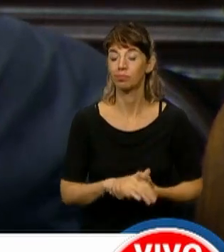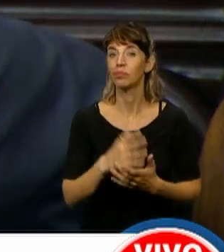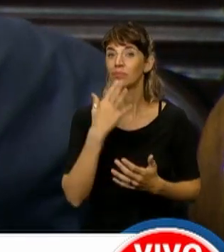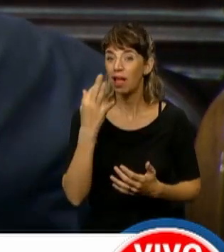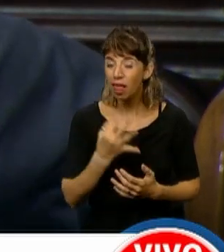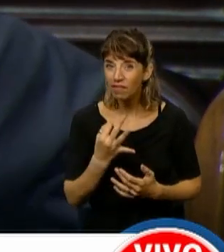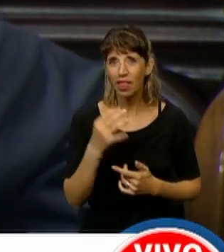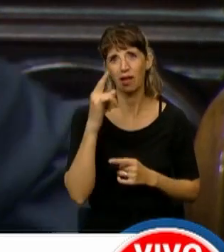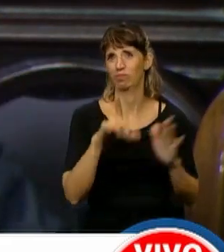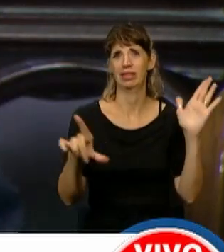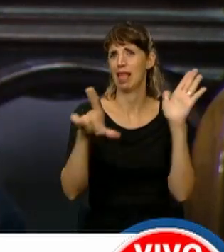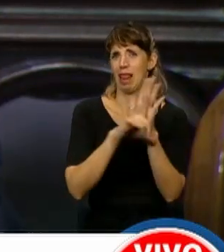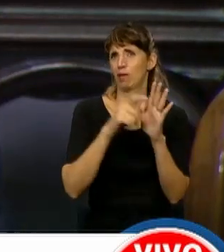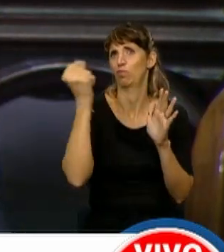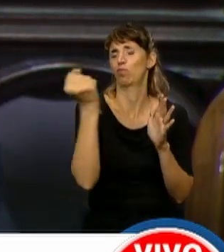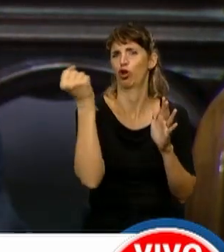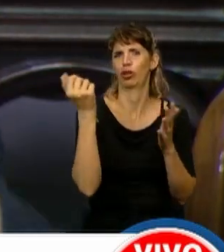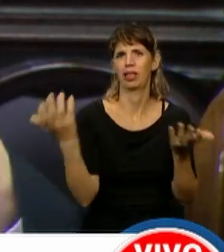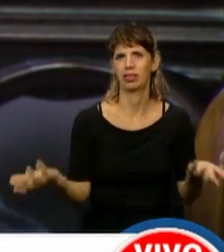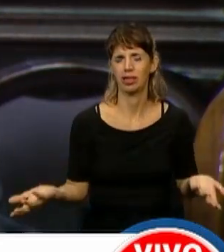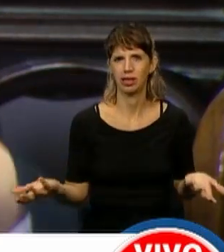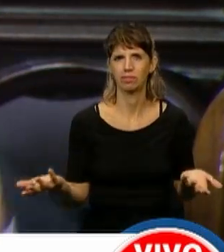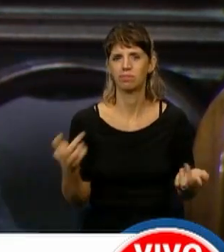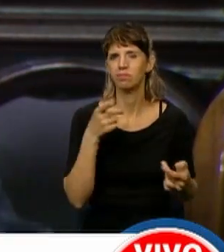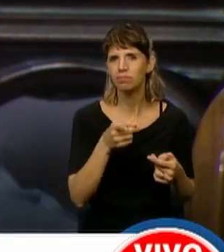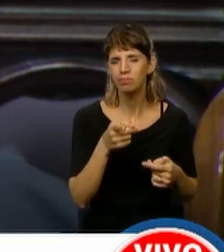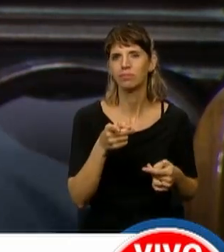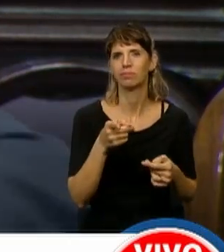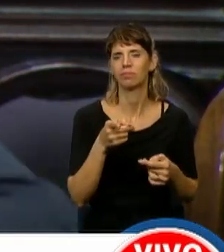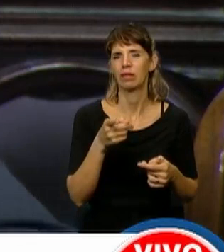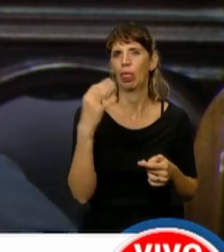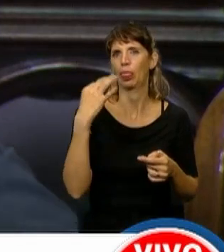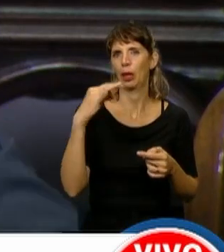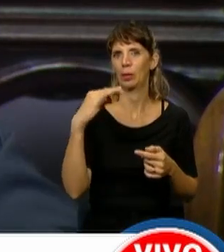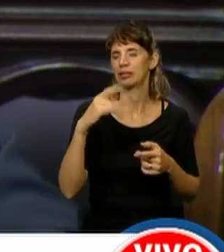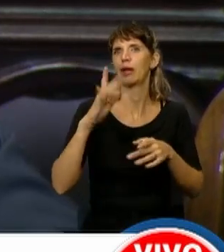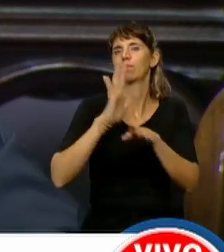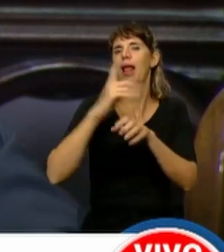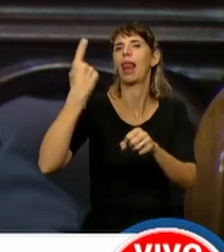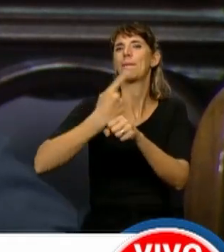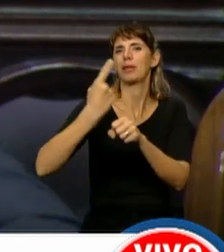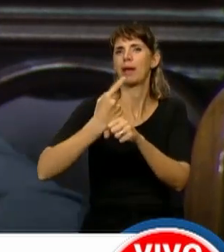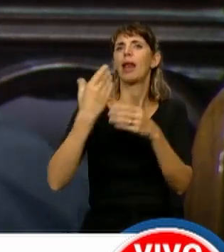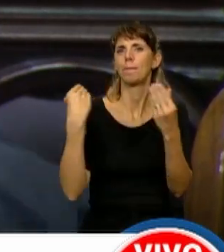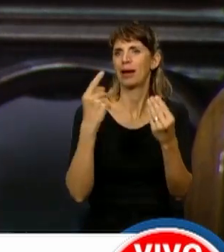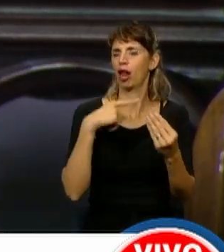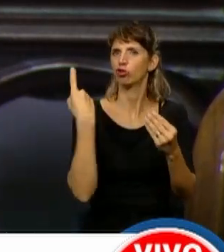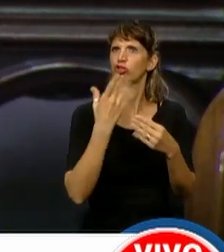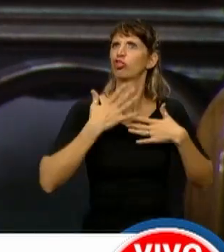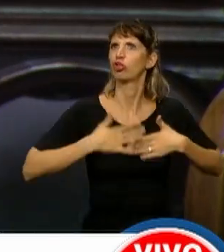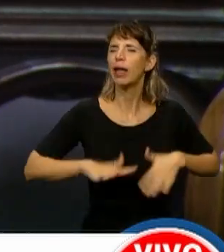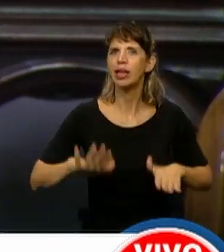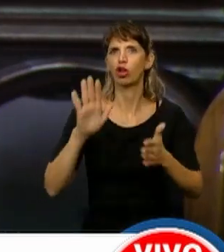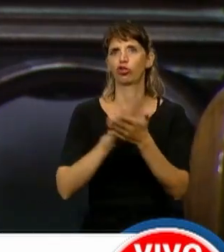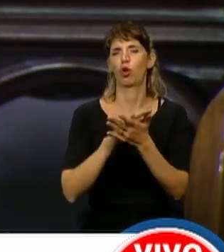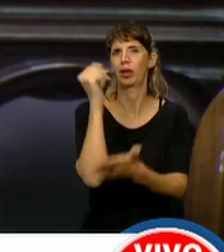de leyes, que tendría que ser el puntapié inicial para generar certeza en la economía,